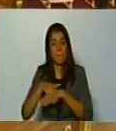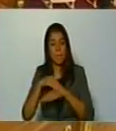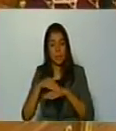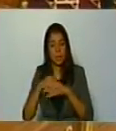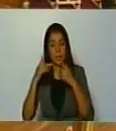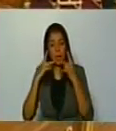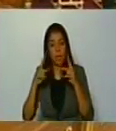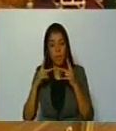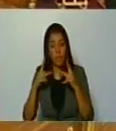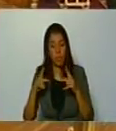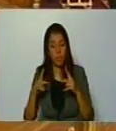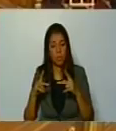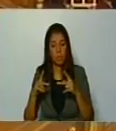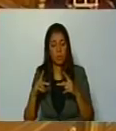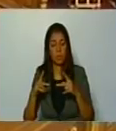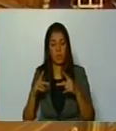¿verdad?,